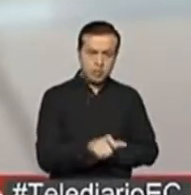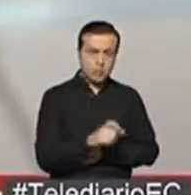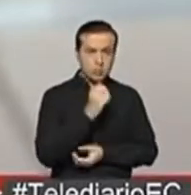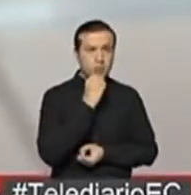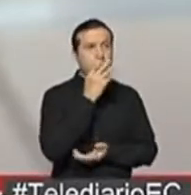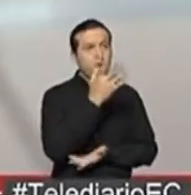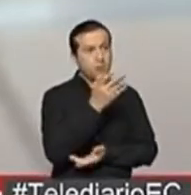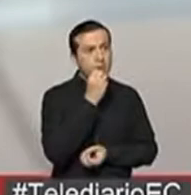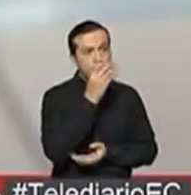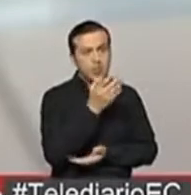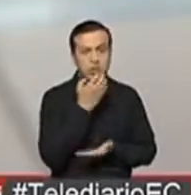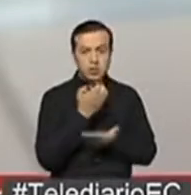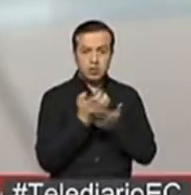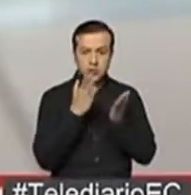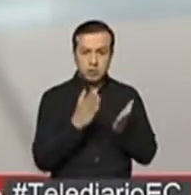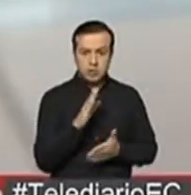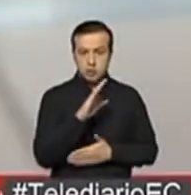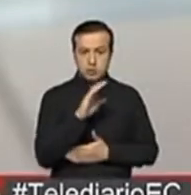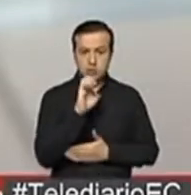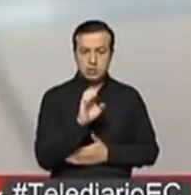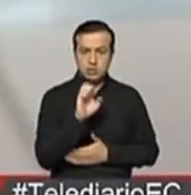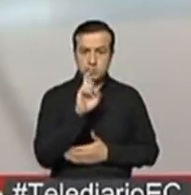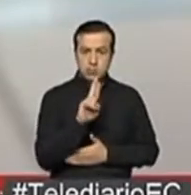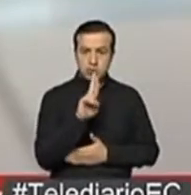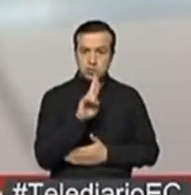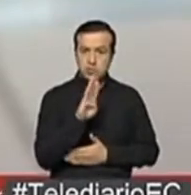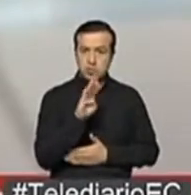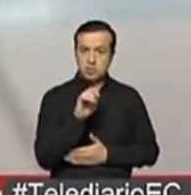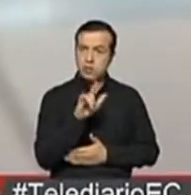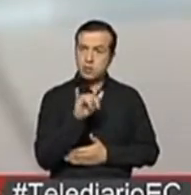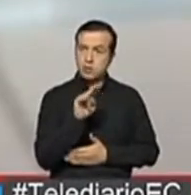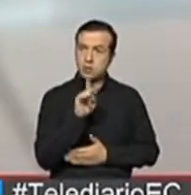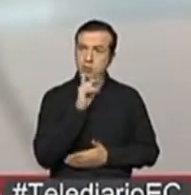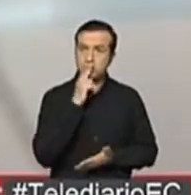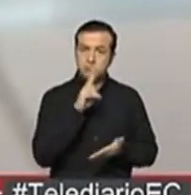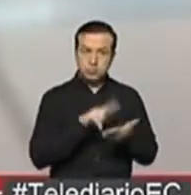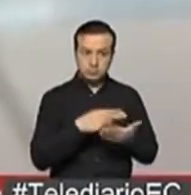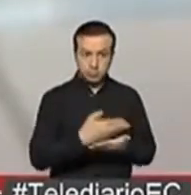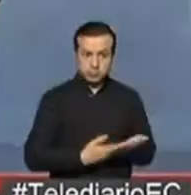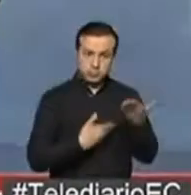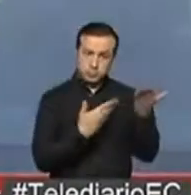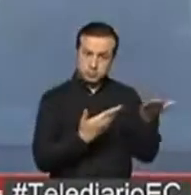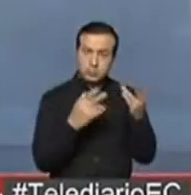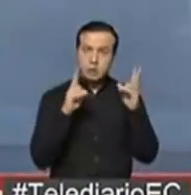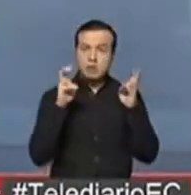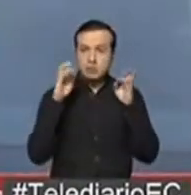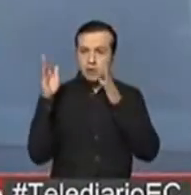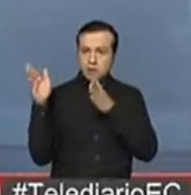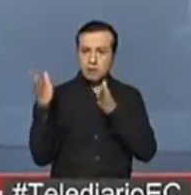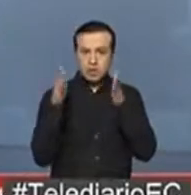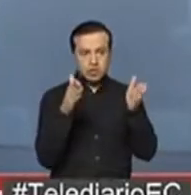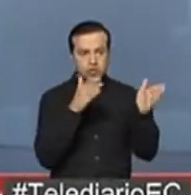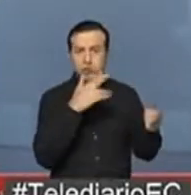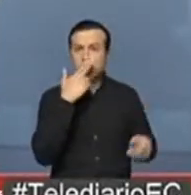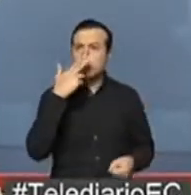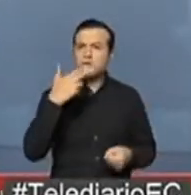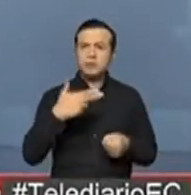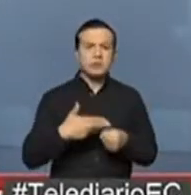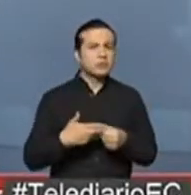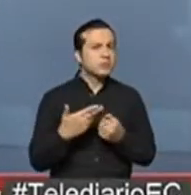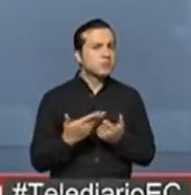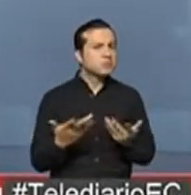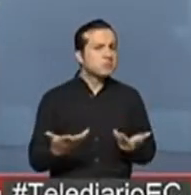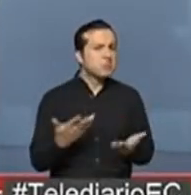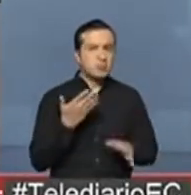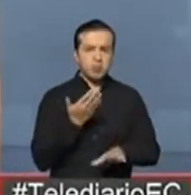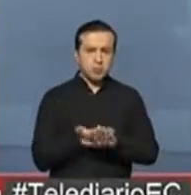en este caso el economista césar robalino pero hemos dado por escrito en el tema de la focalización de los subsidios